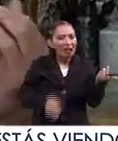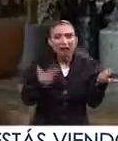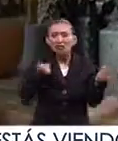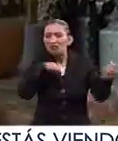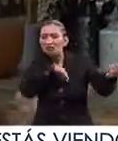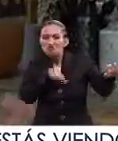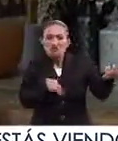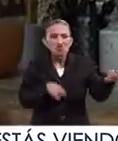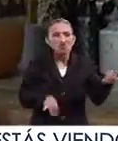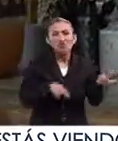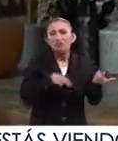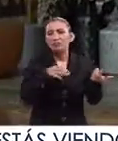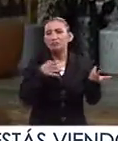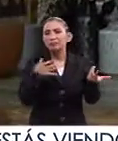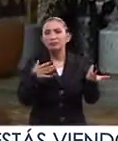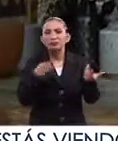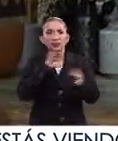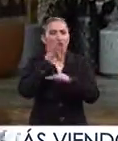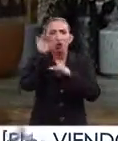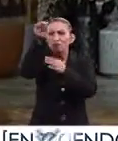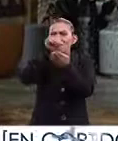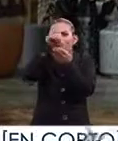guitarristas, violinistas.